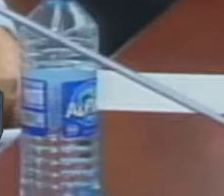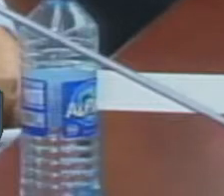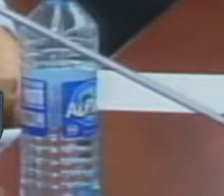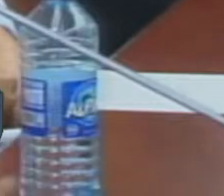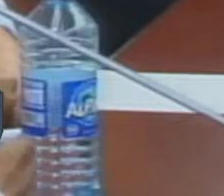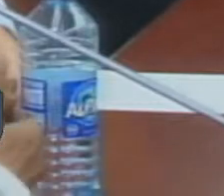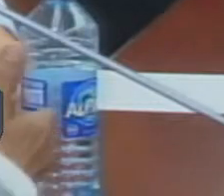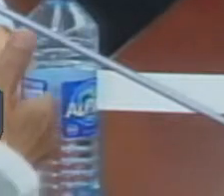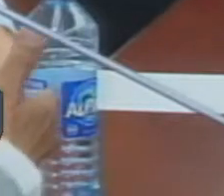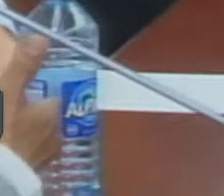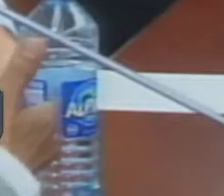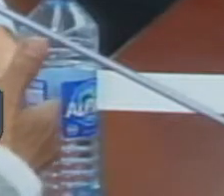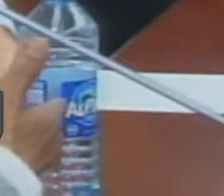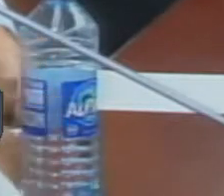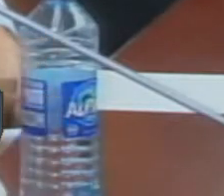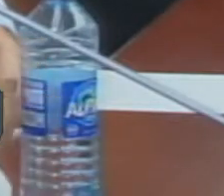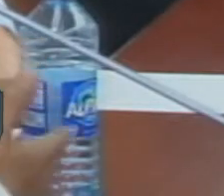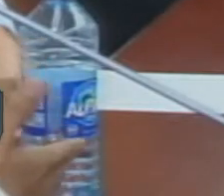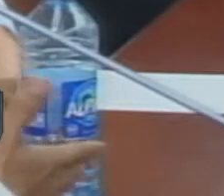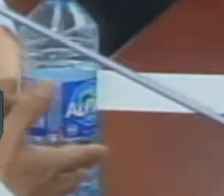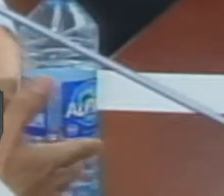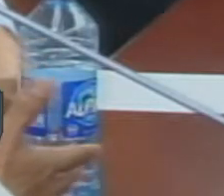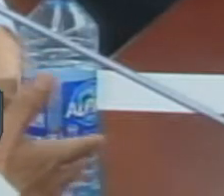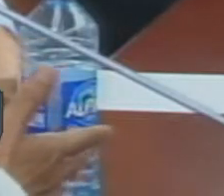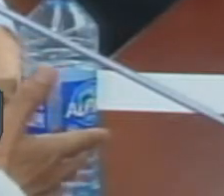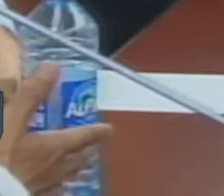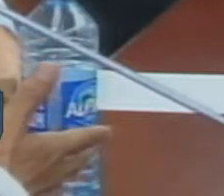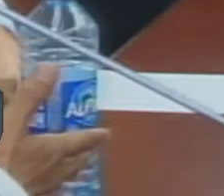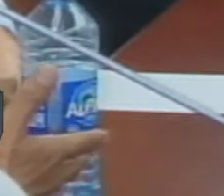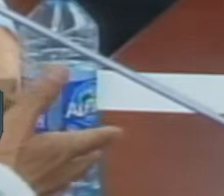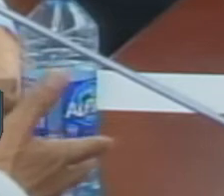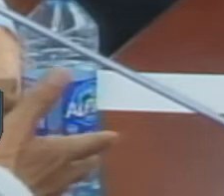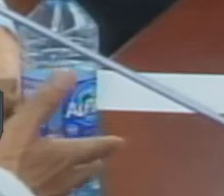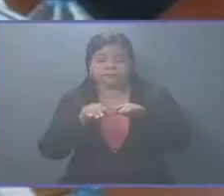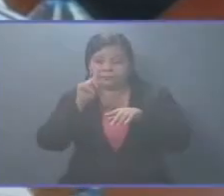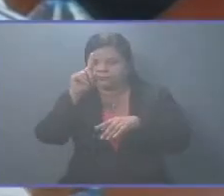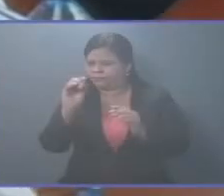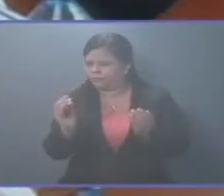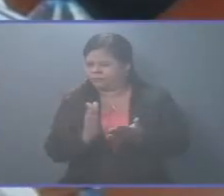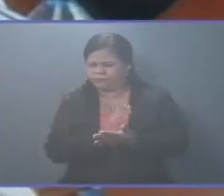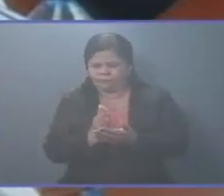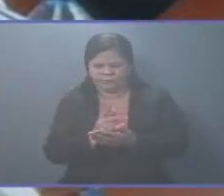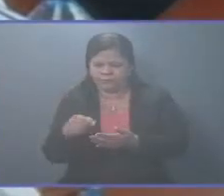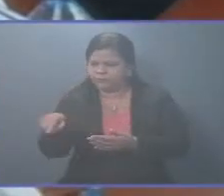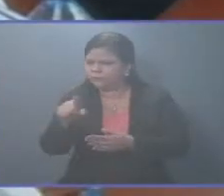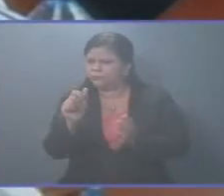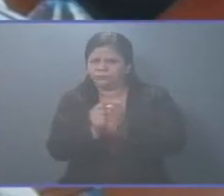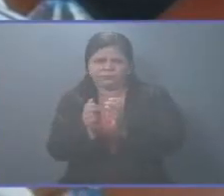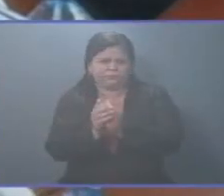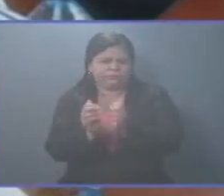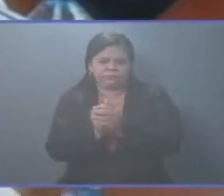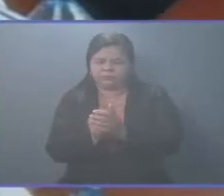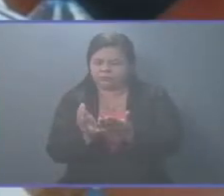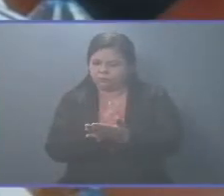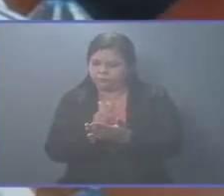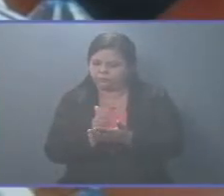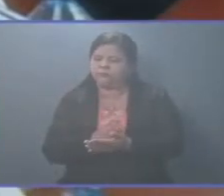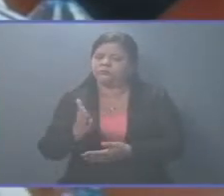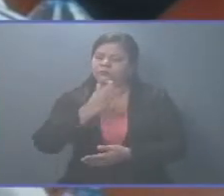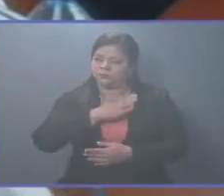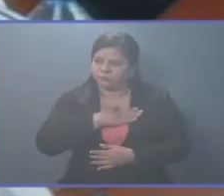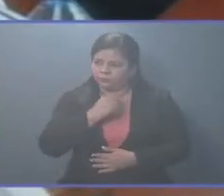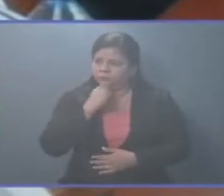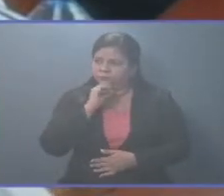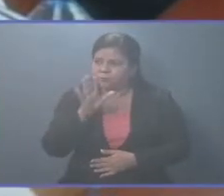etcétera, ¿ya? Y gracias a Dios, afortunadamente, ninguno de ellos ha tenido ningún problema. Pero digo yo, ¿qué va a pasar